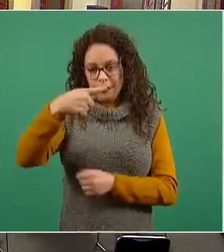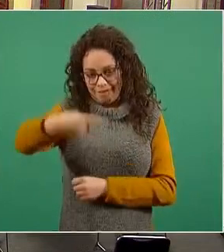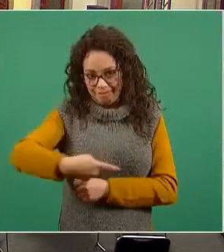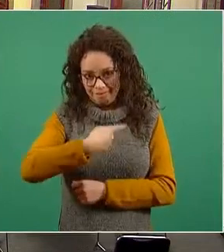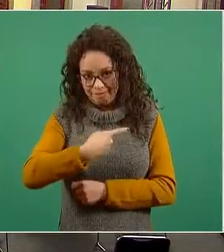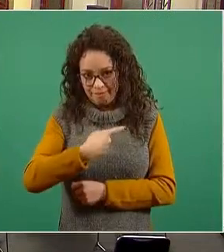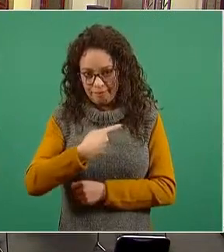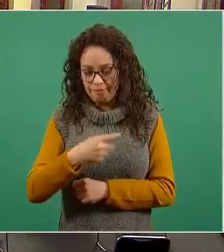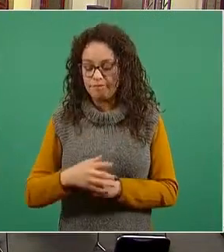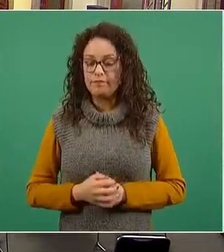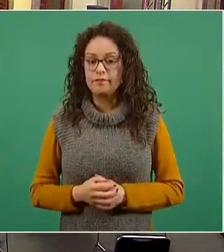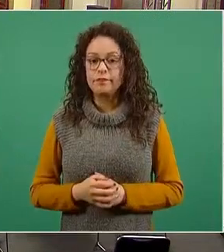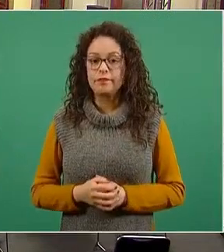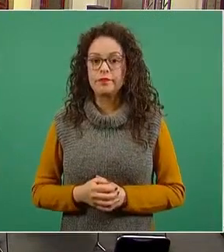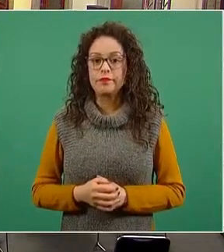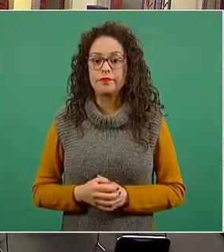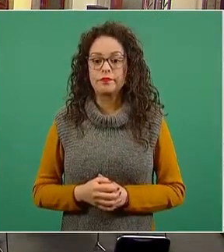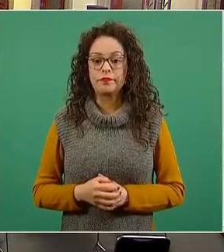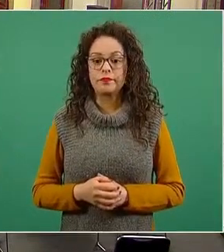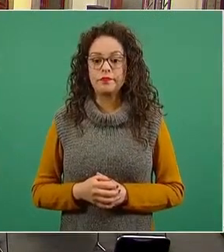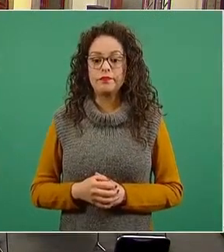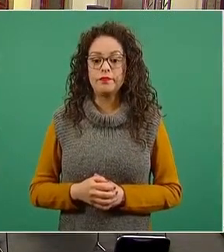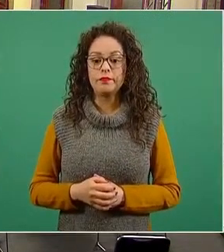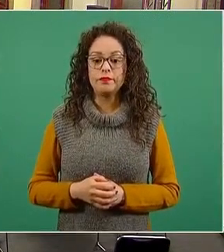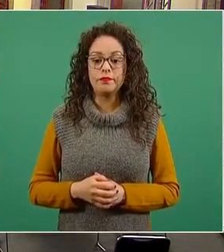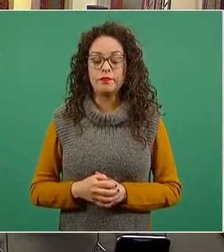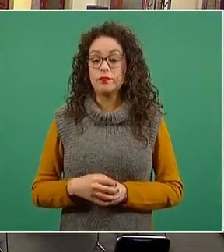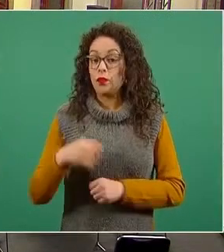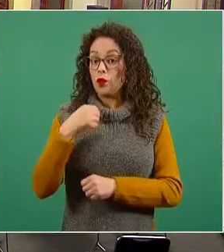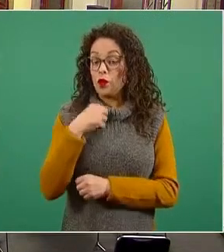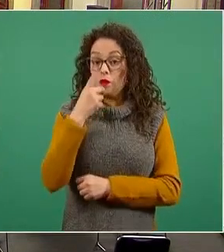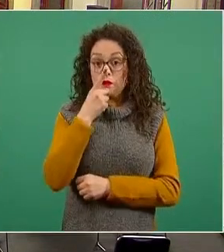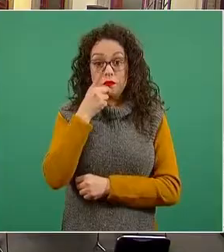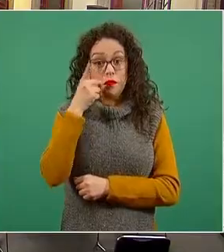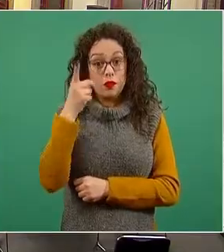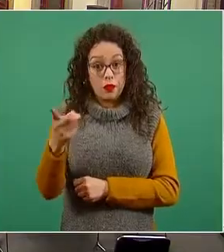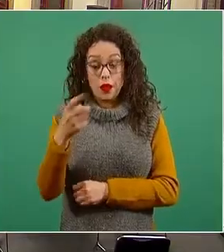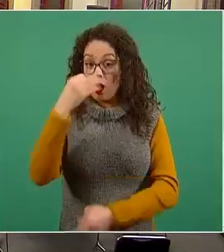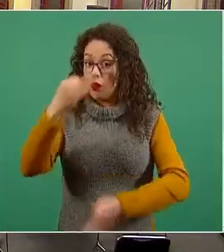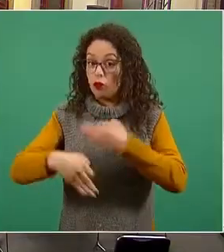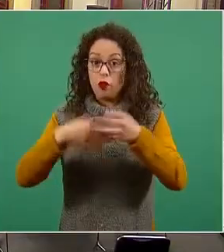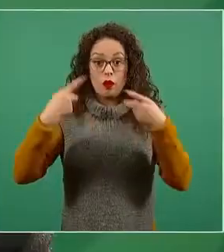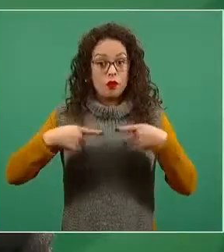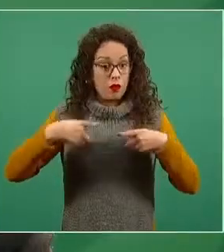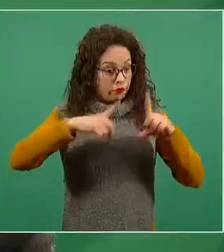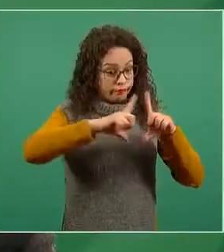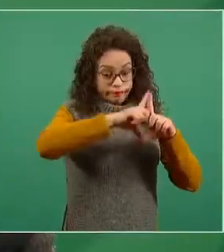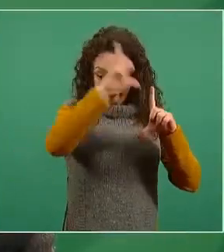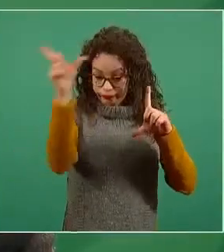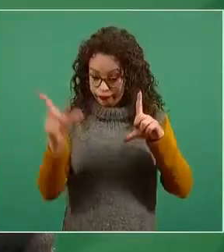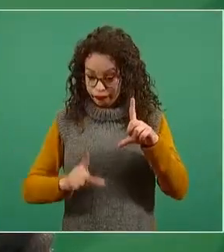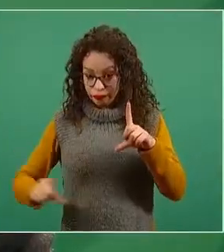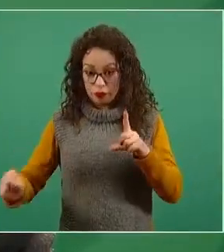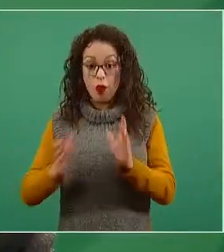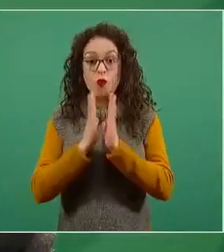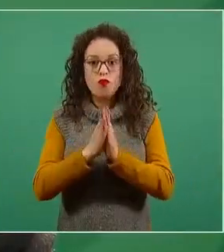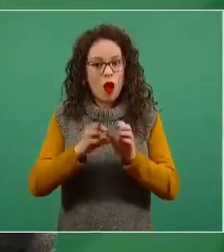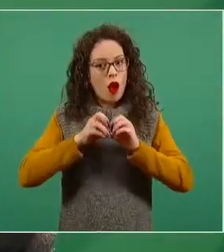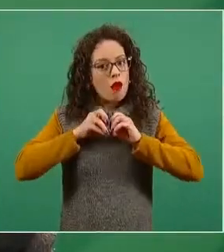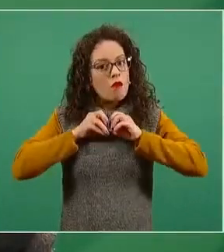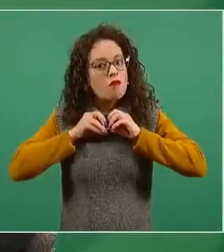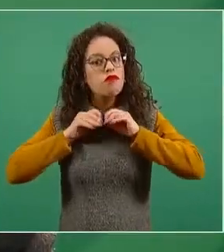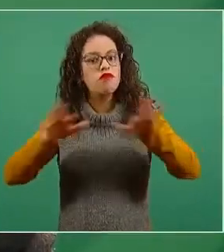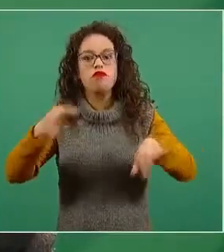Definitivamente, si alguien, y esto lo digo a la nación, a quien nos escuche, y por favor difúndanlo,